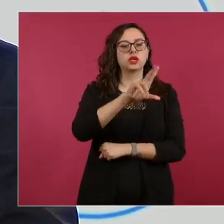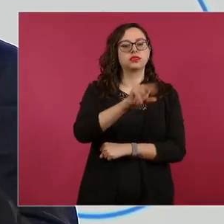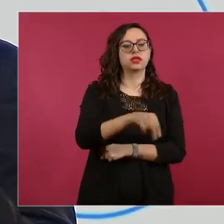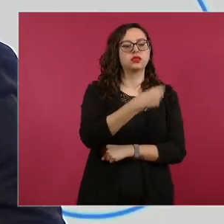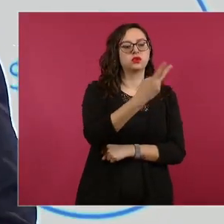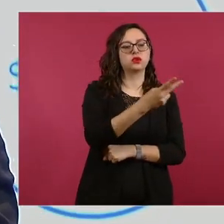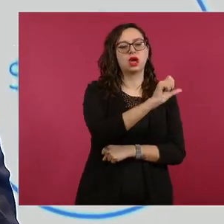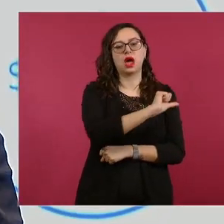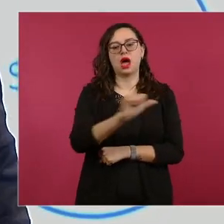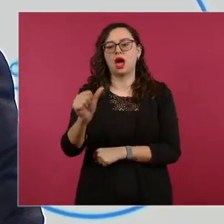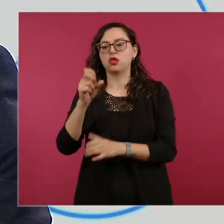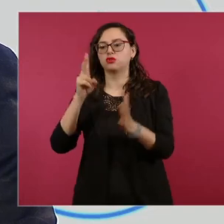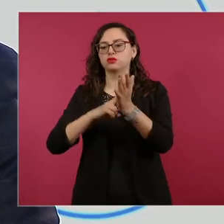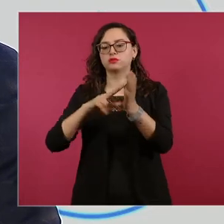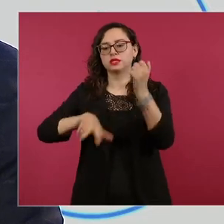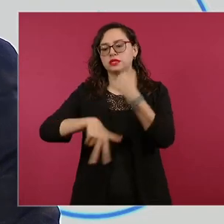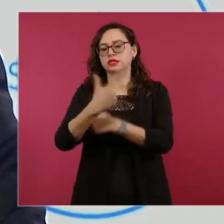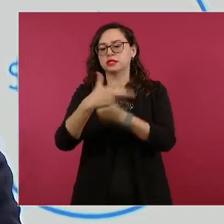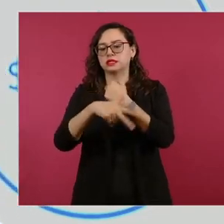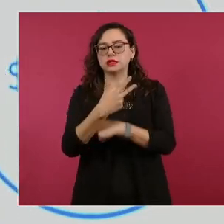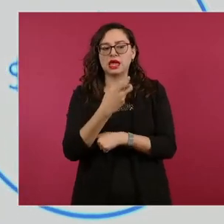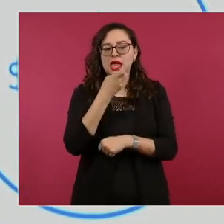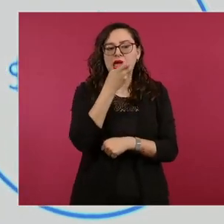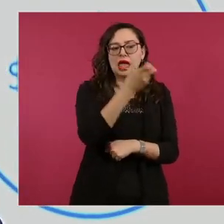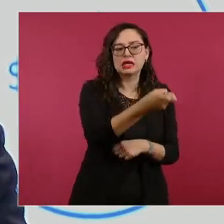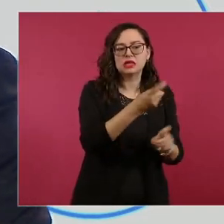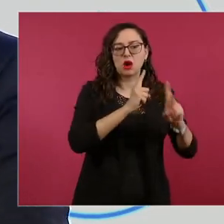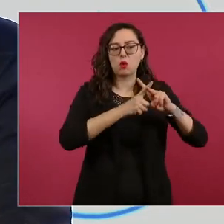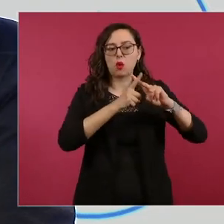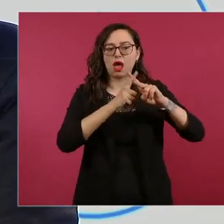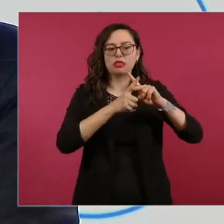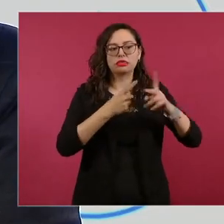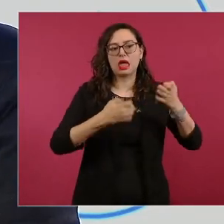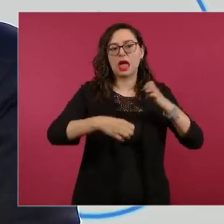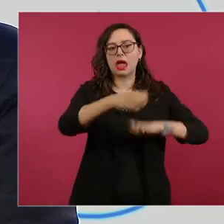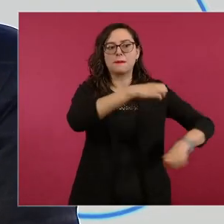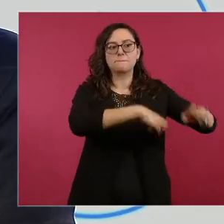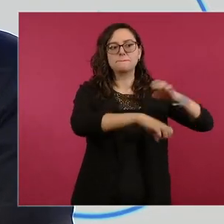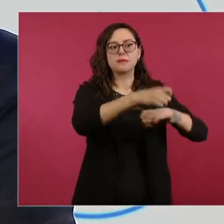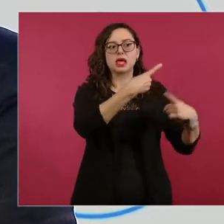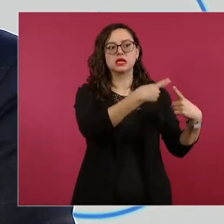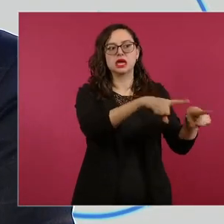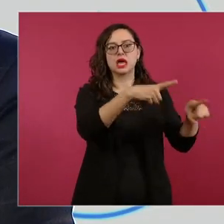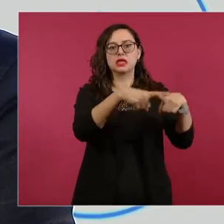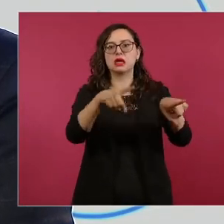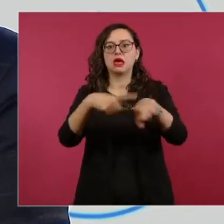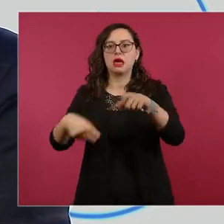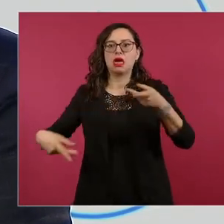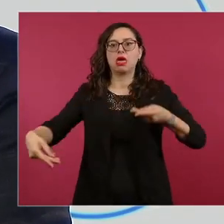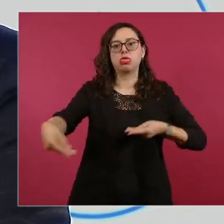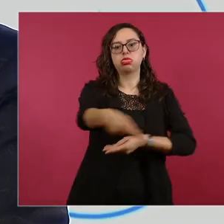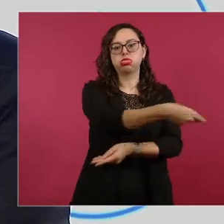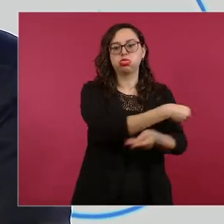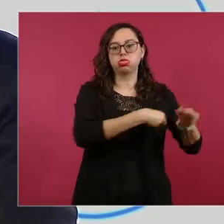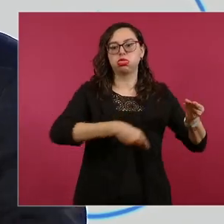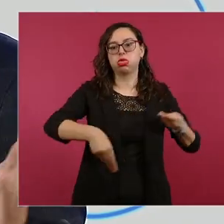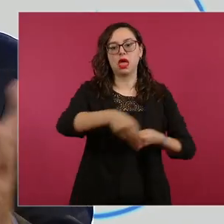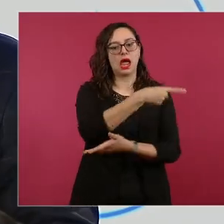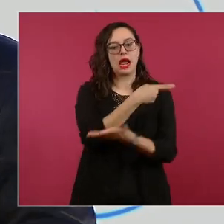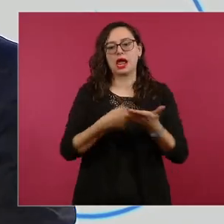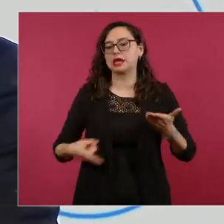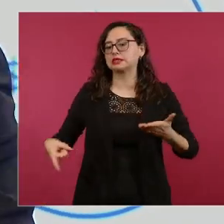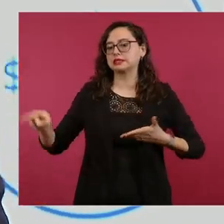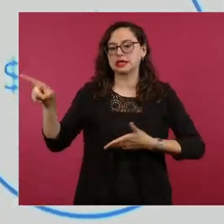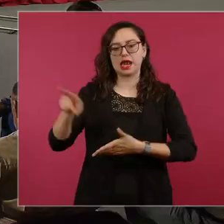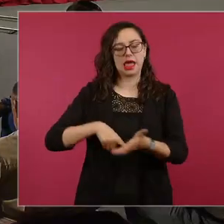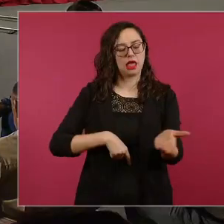que en el dos mil trece se canceló esta figura. Esta figura que daba beneficios de diferir el pago del impuesto sobre la renta y